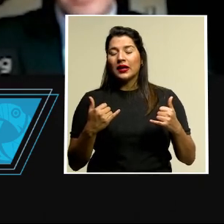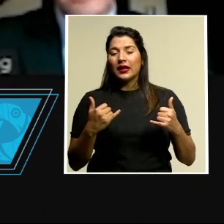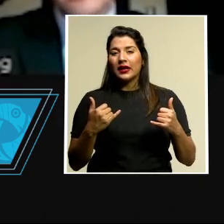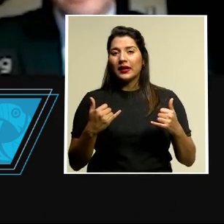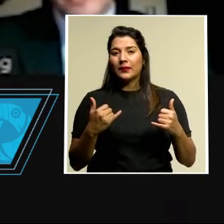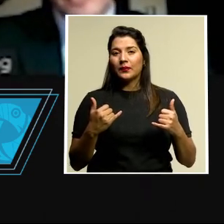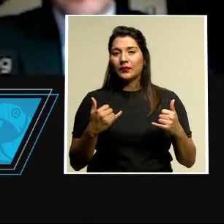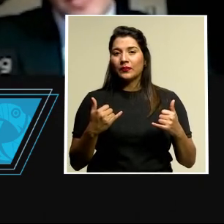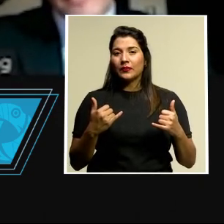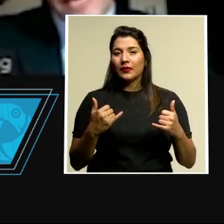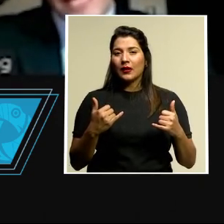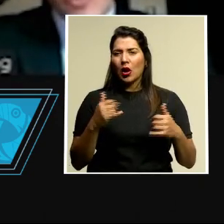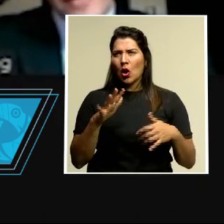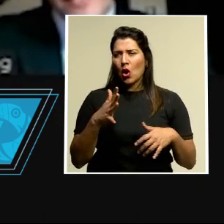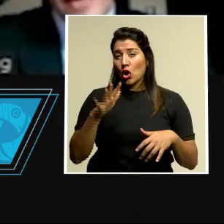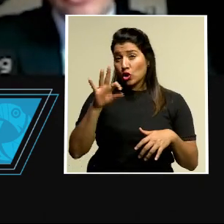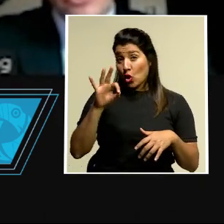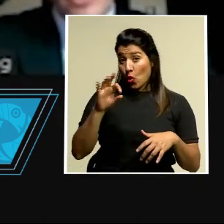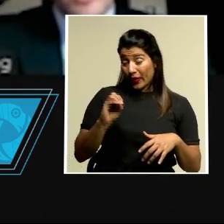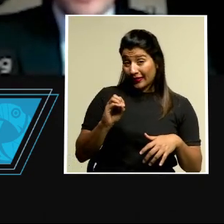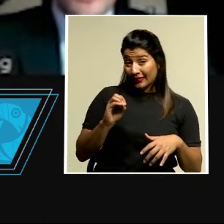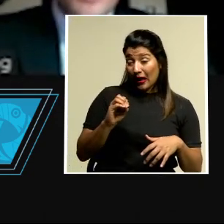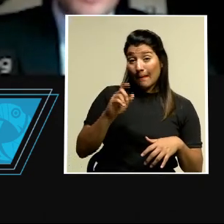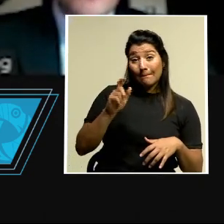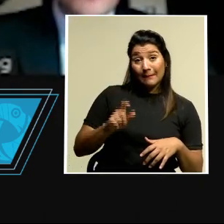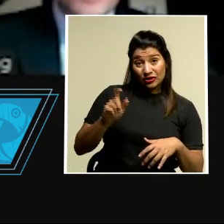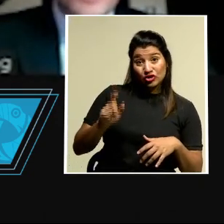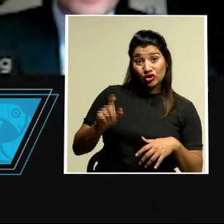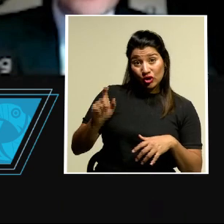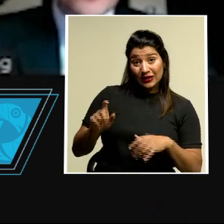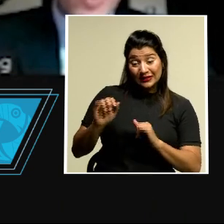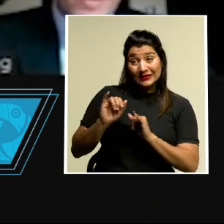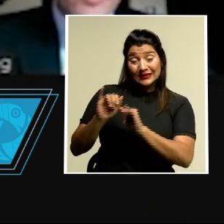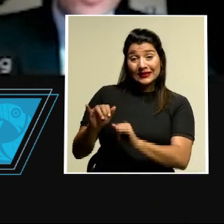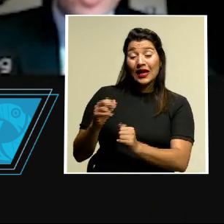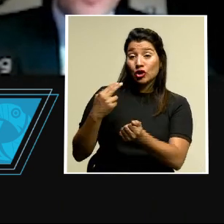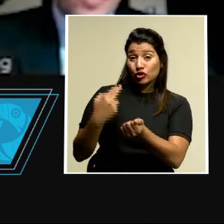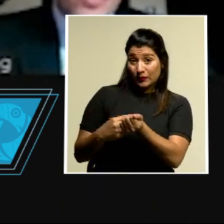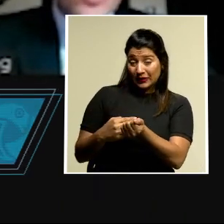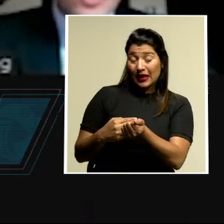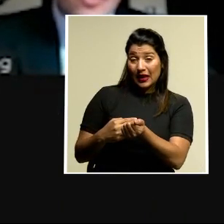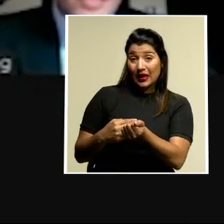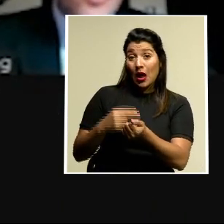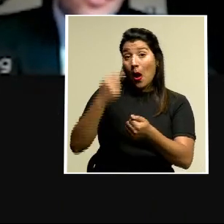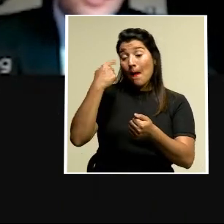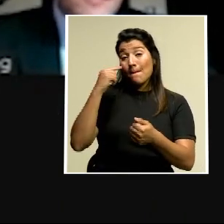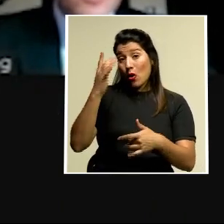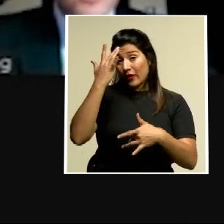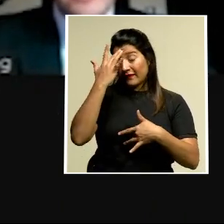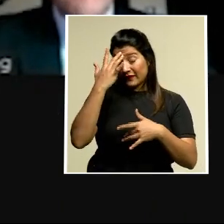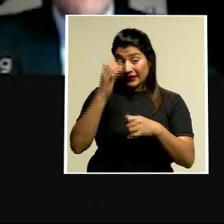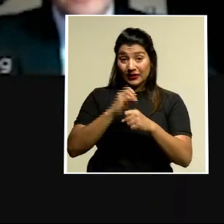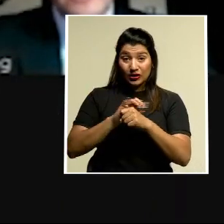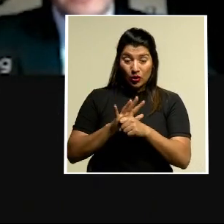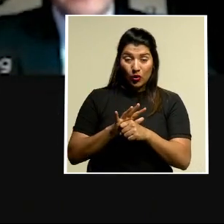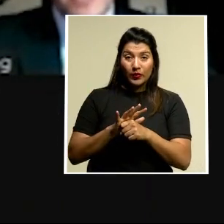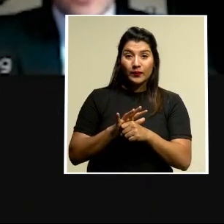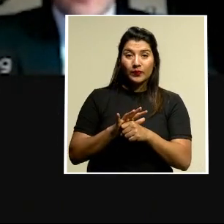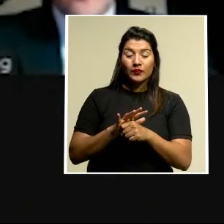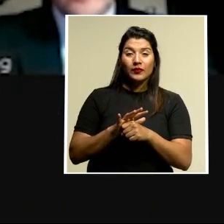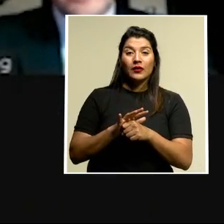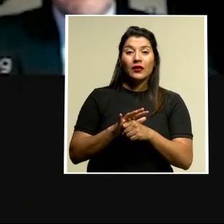escenario sería si se da un incremento en la transmisibilidad del 5%. El segundo escenario sería si la transmisibilidad incrementa